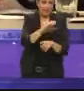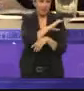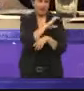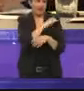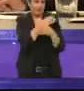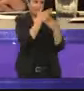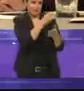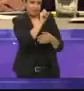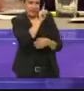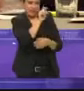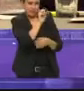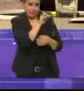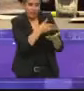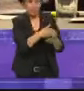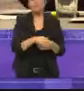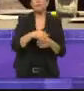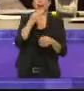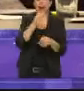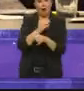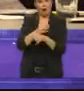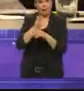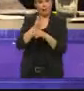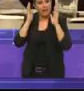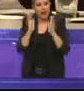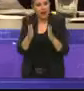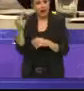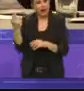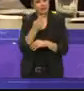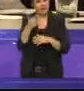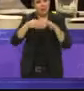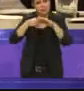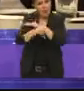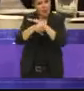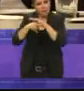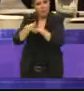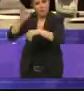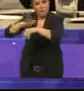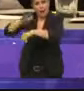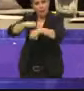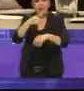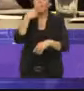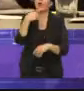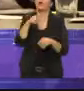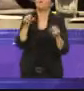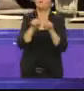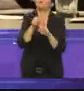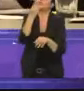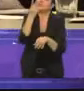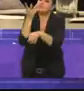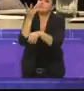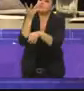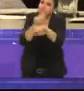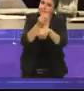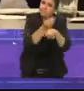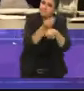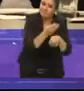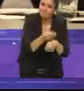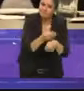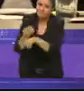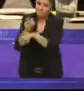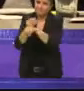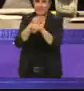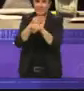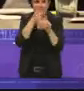supuesto tenemos que ampliar el metro pero tenemos que darle mantenimiento primero esa